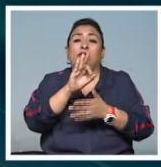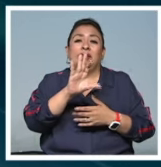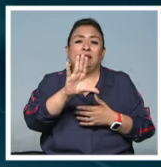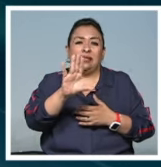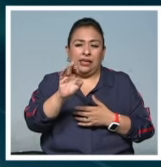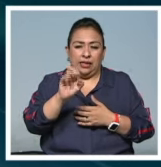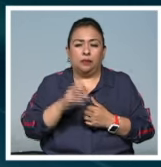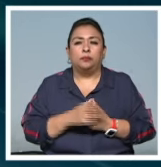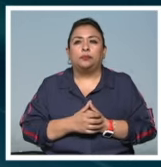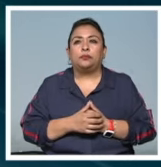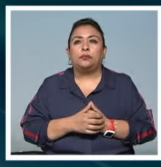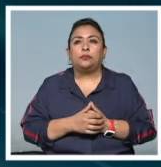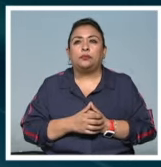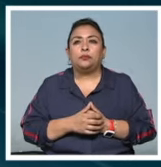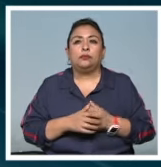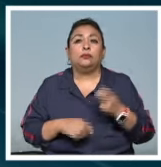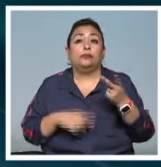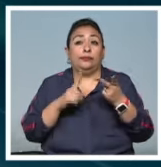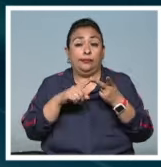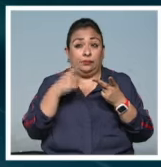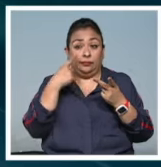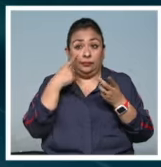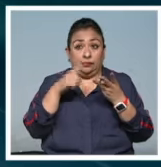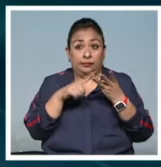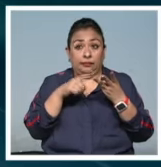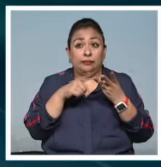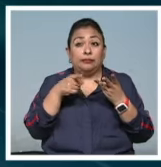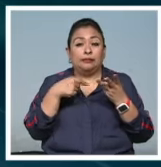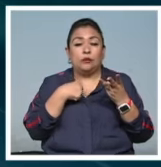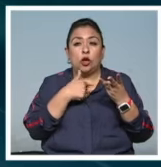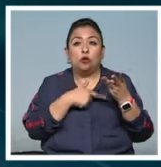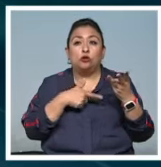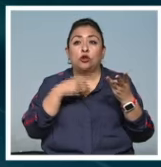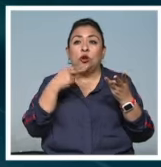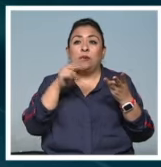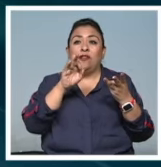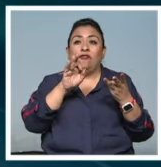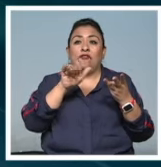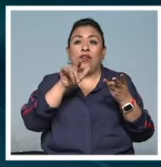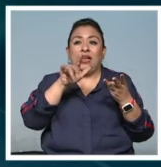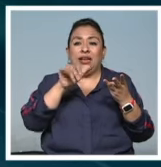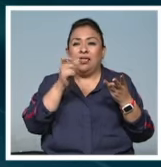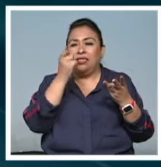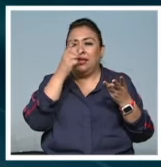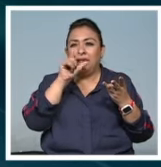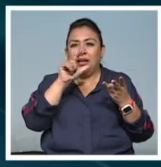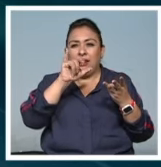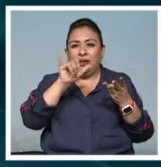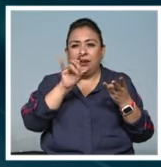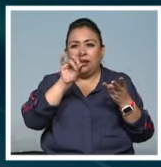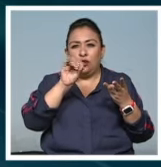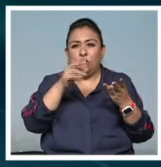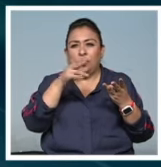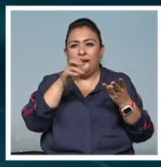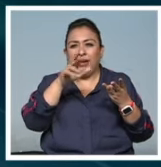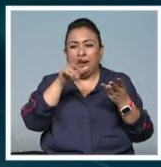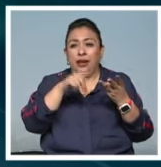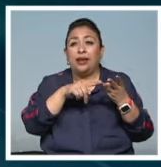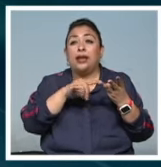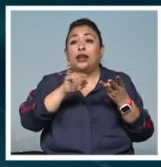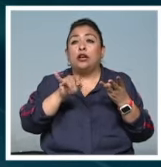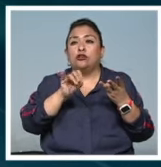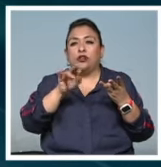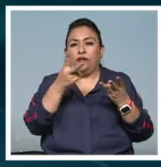Cultura Económica. Y miren, este también me gusta mucho, Falacias, de Alejandro Herrera Ibáñez y José